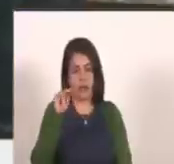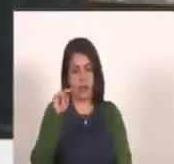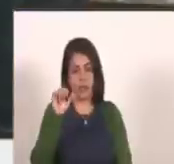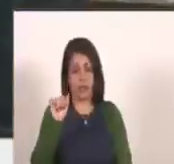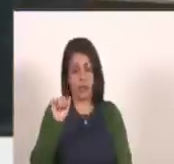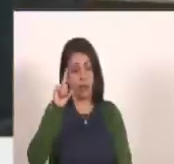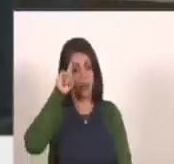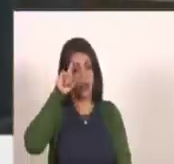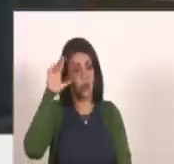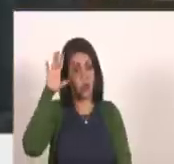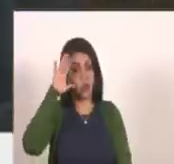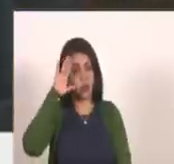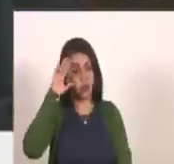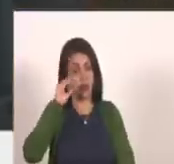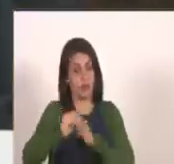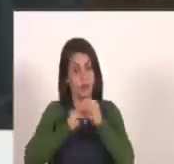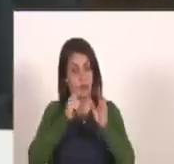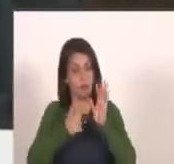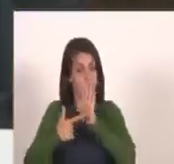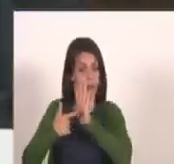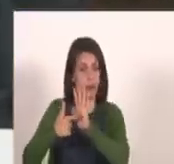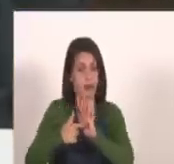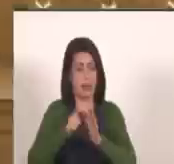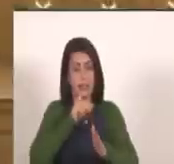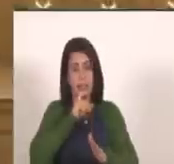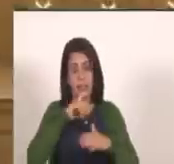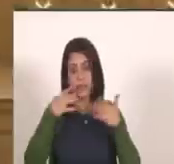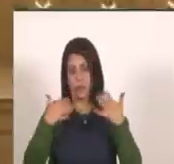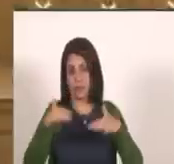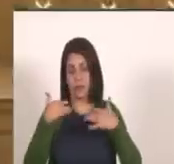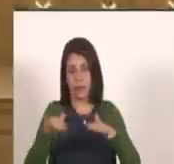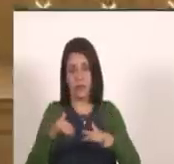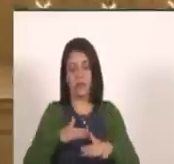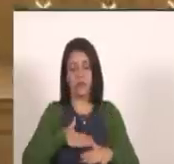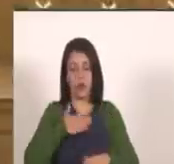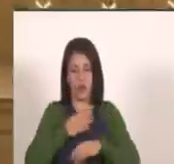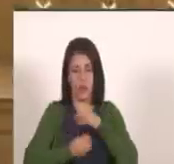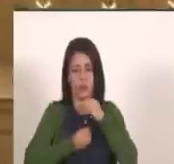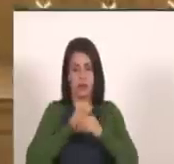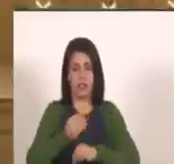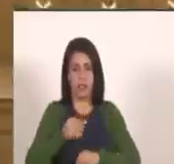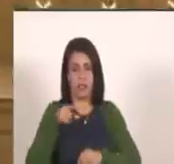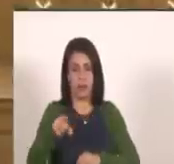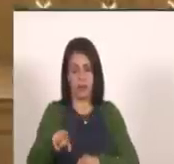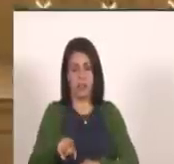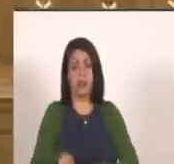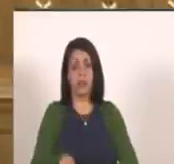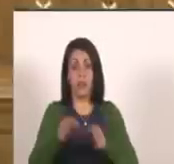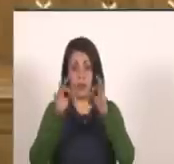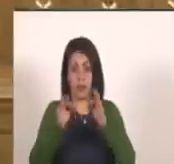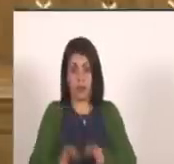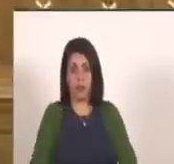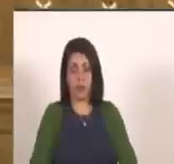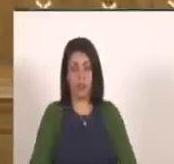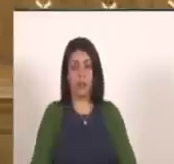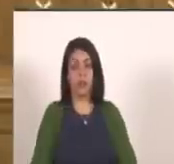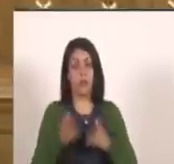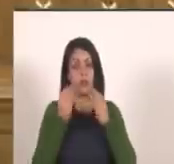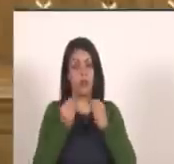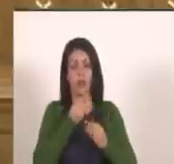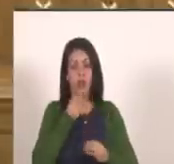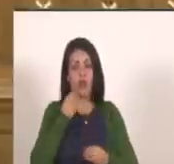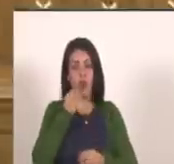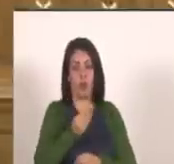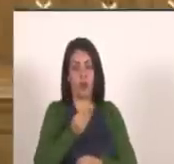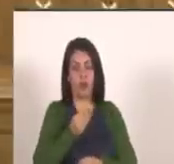este sueño que lucía tan complejo, que era la posibilidad de masificar en las almas de tantas